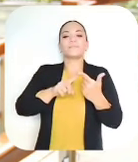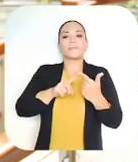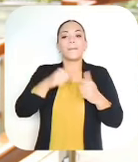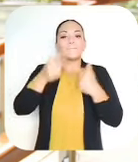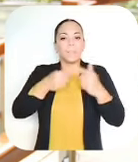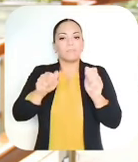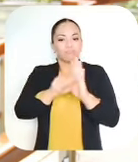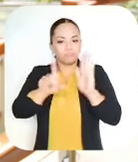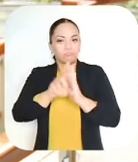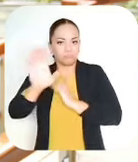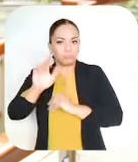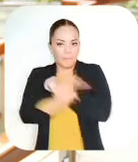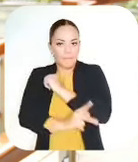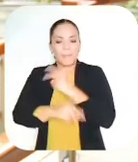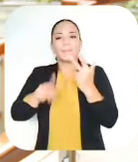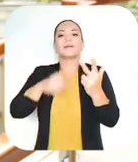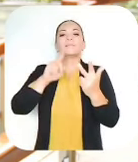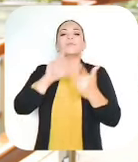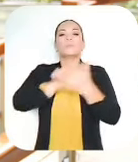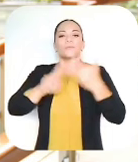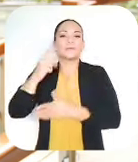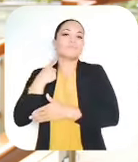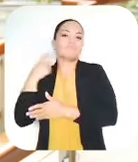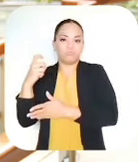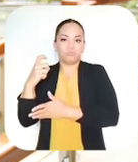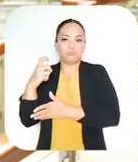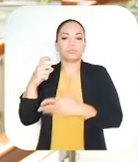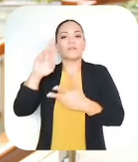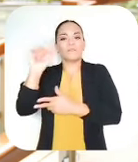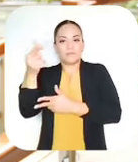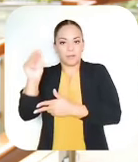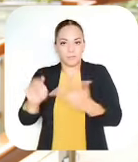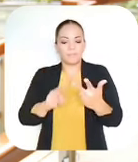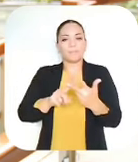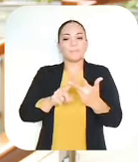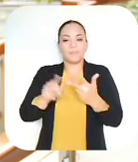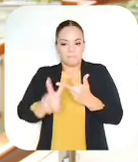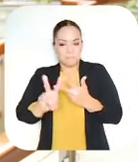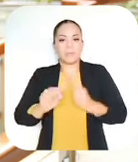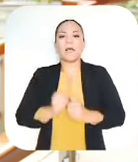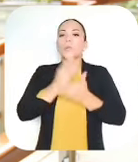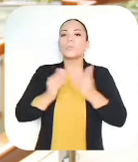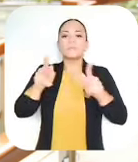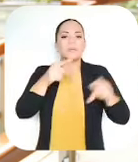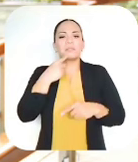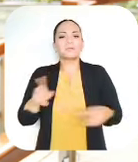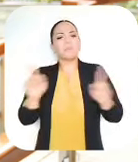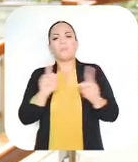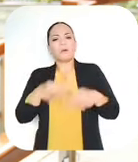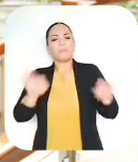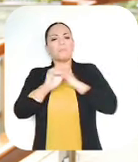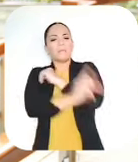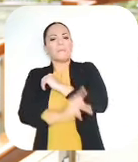visitará el próximo viernes la Universidad de Riga. Algunos pseudoanalistas han dicho que Letonia no es un país